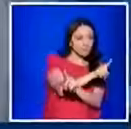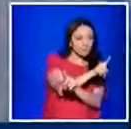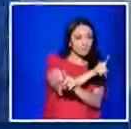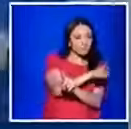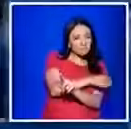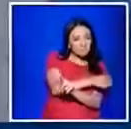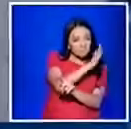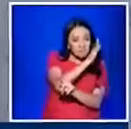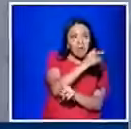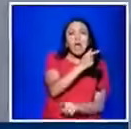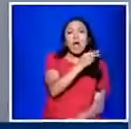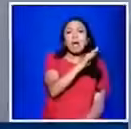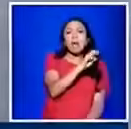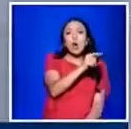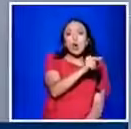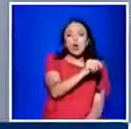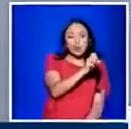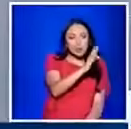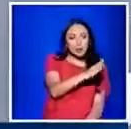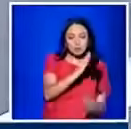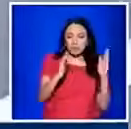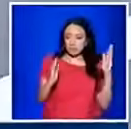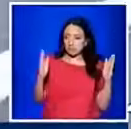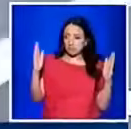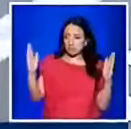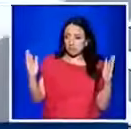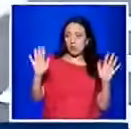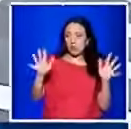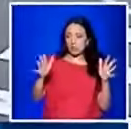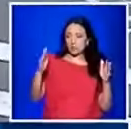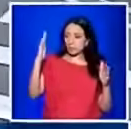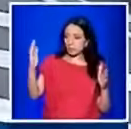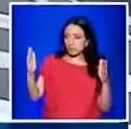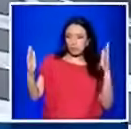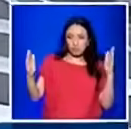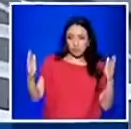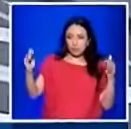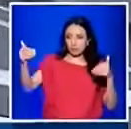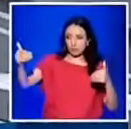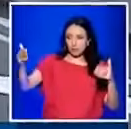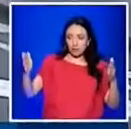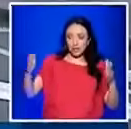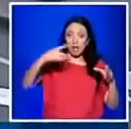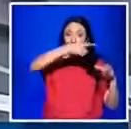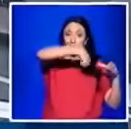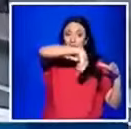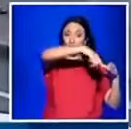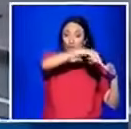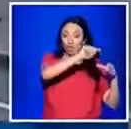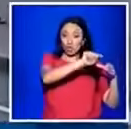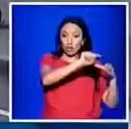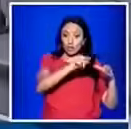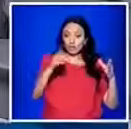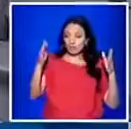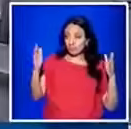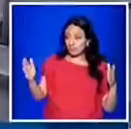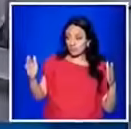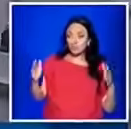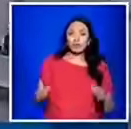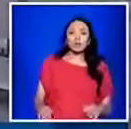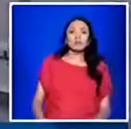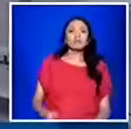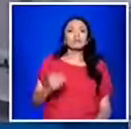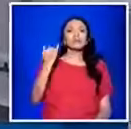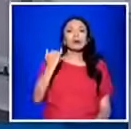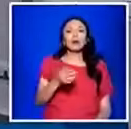San Gregorio, todito esto y hasta la piedra que decimos nosotros, antes era el redondel, se han dado a hacer